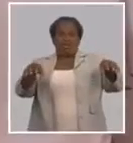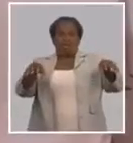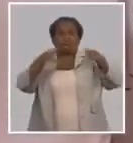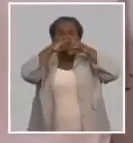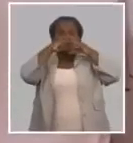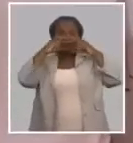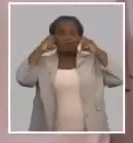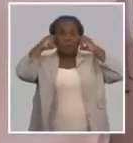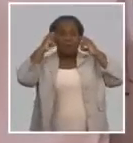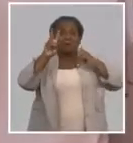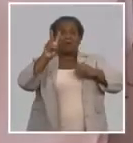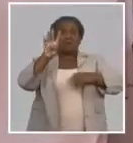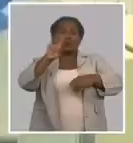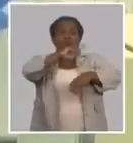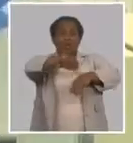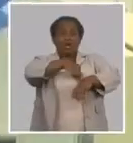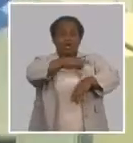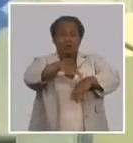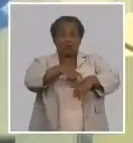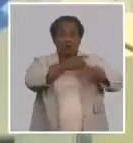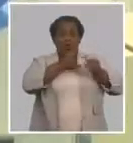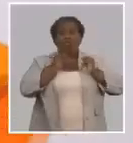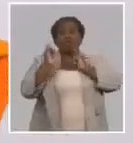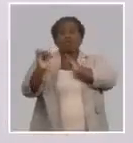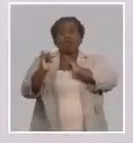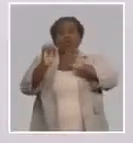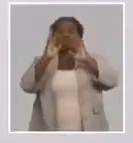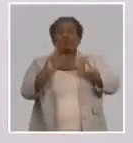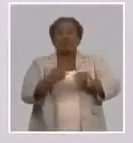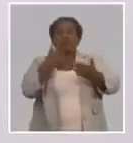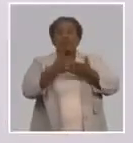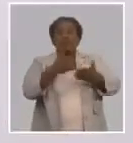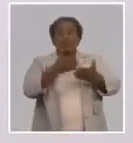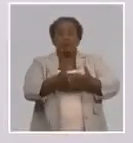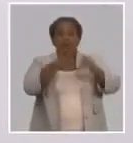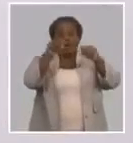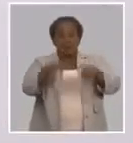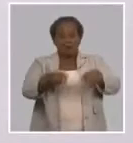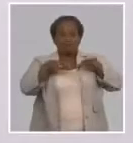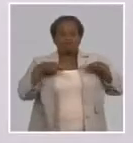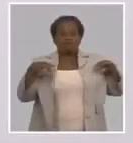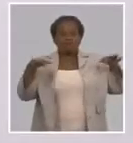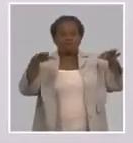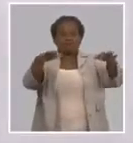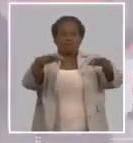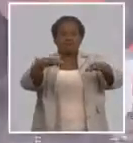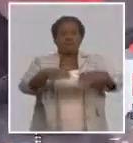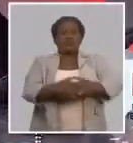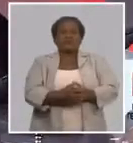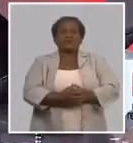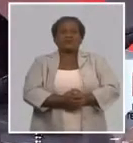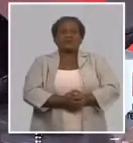o buco en 24 horas recibe el resultado de esta prueba hoy en la noche redonda